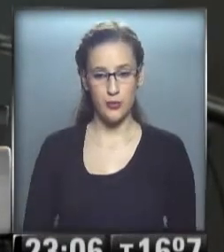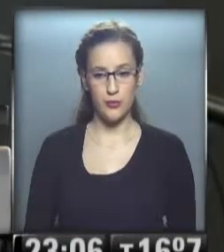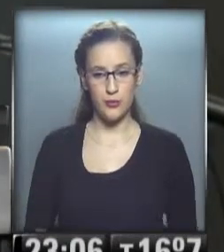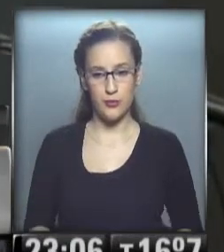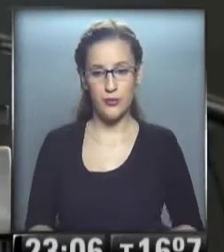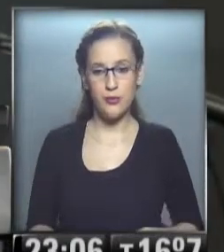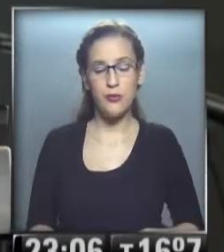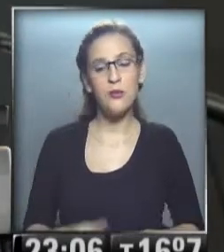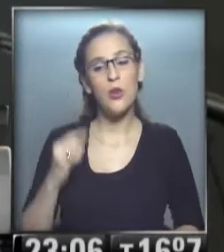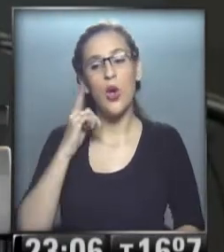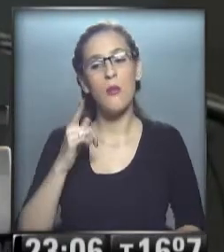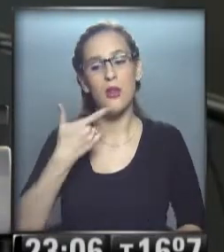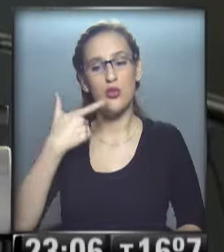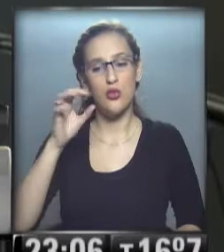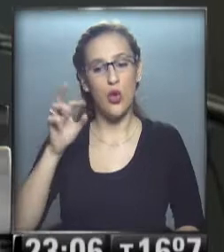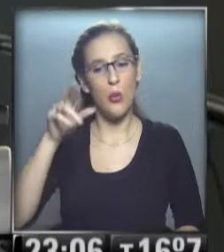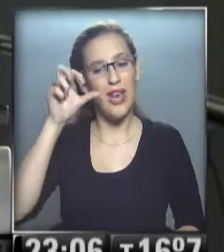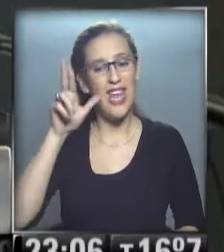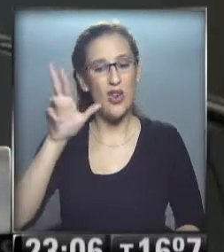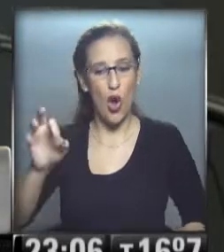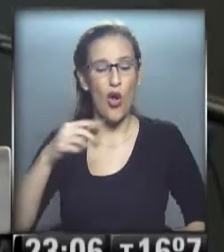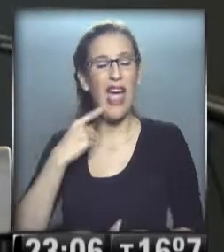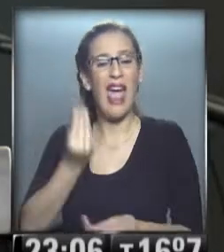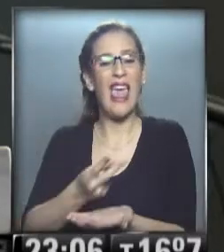por Rubén Sobrero es una locura.